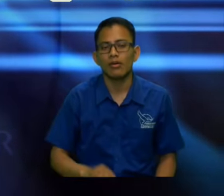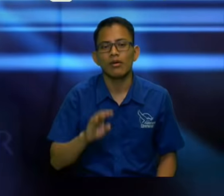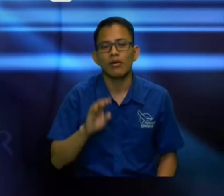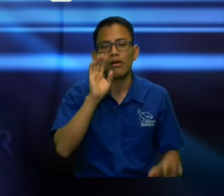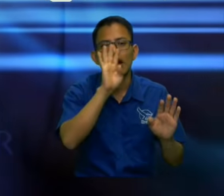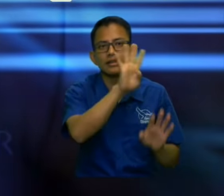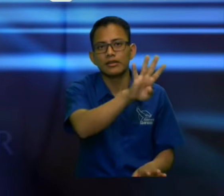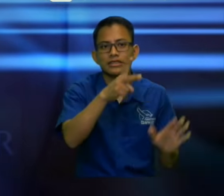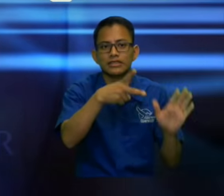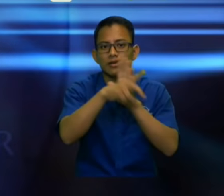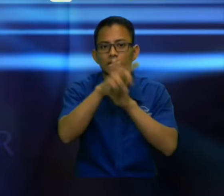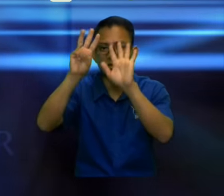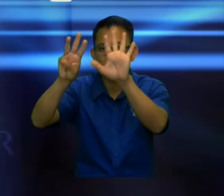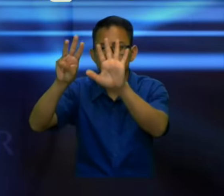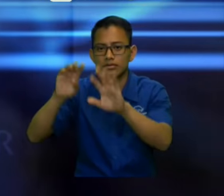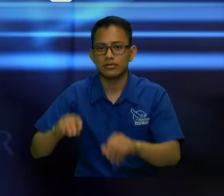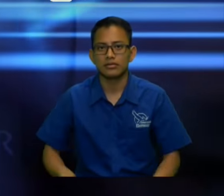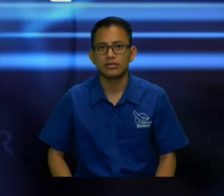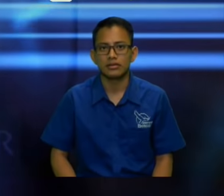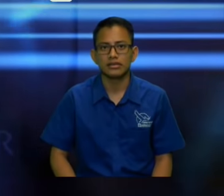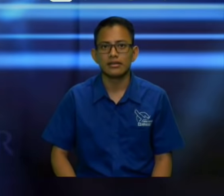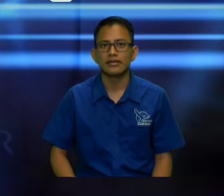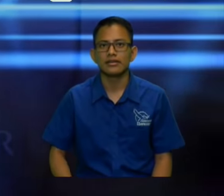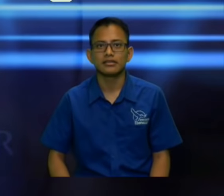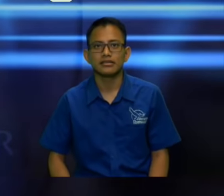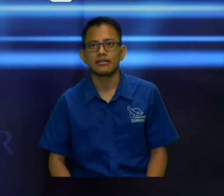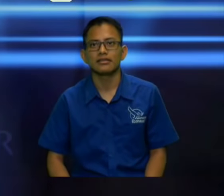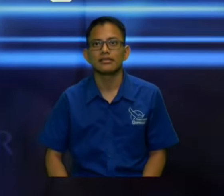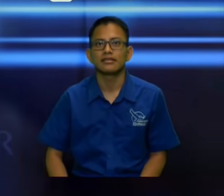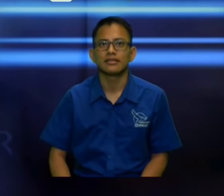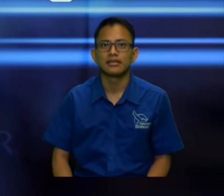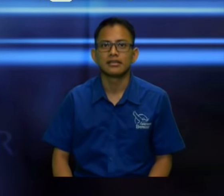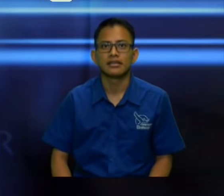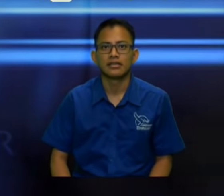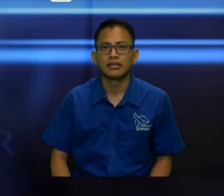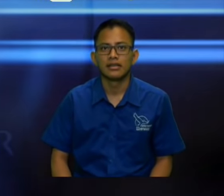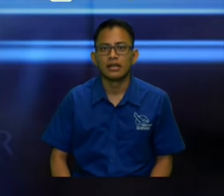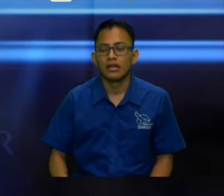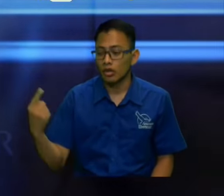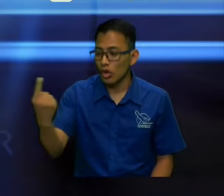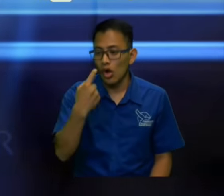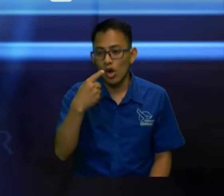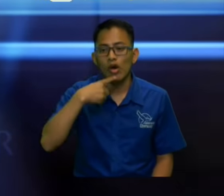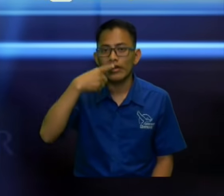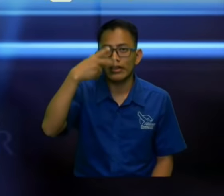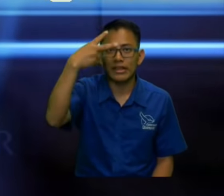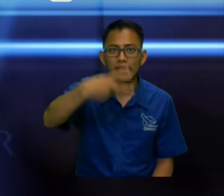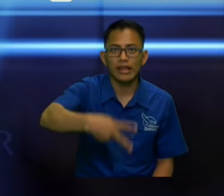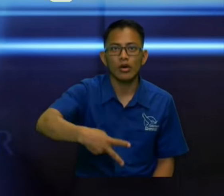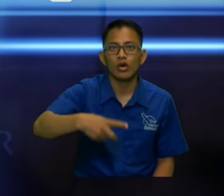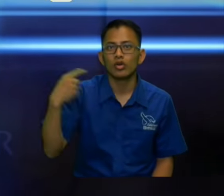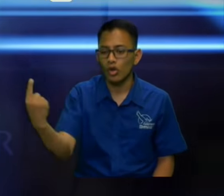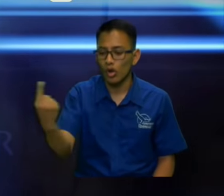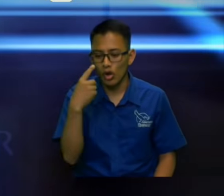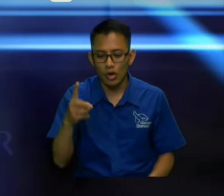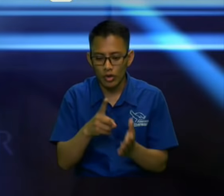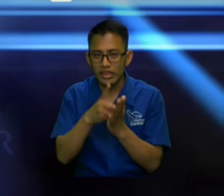amable, lo honorable. Si hay algo que es de virtud y si hay algo que